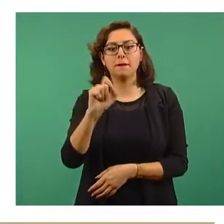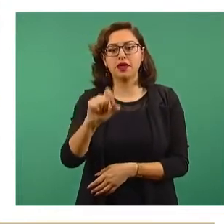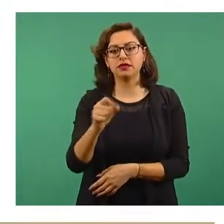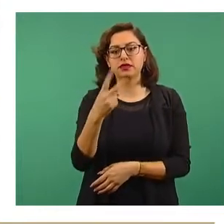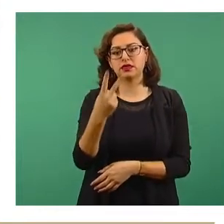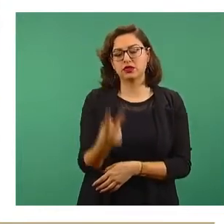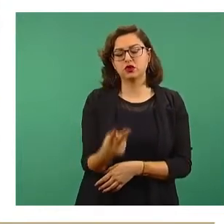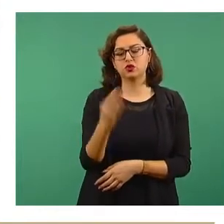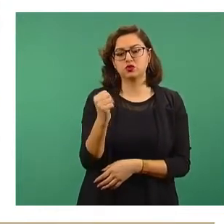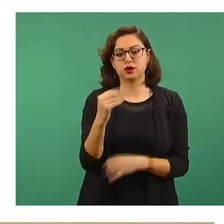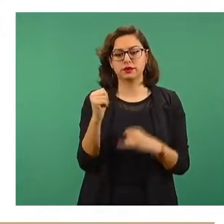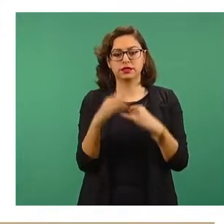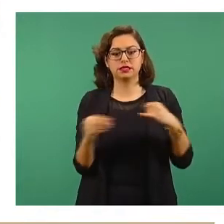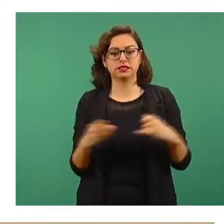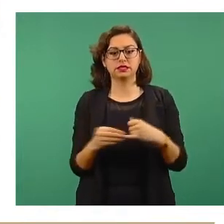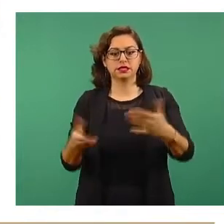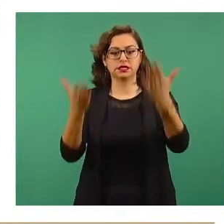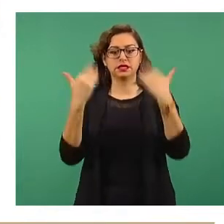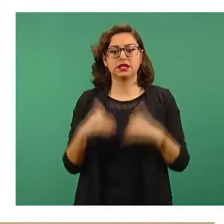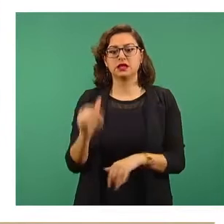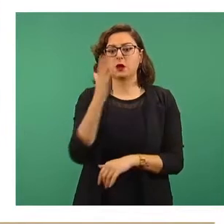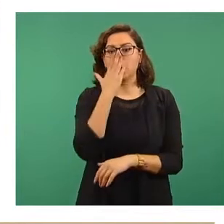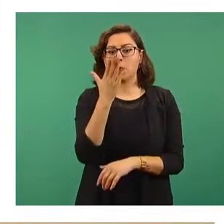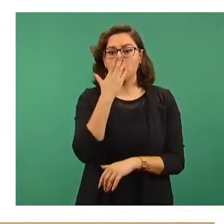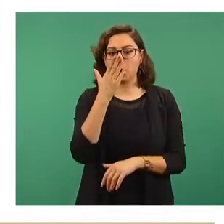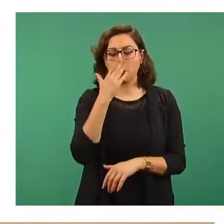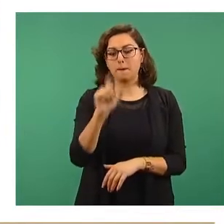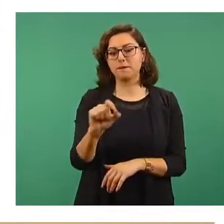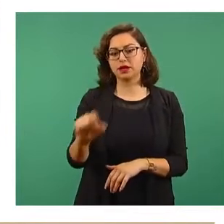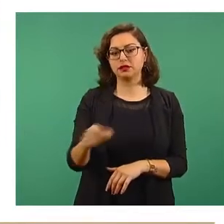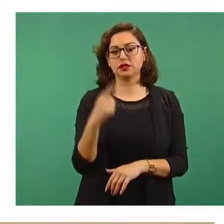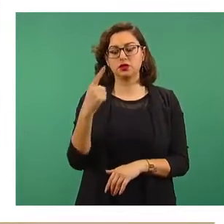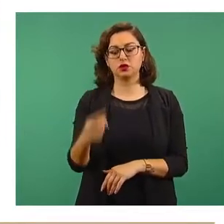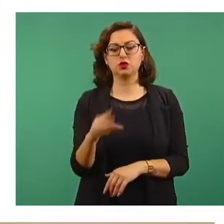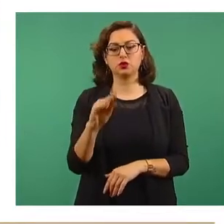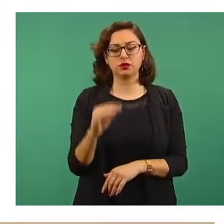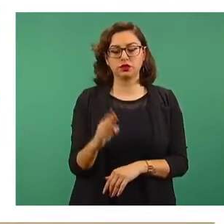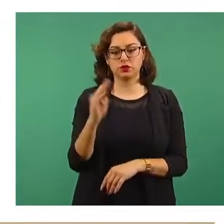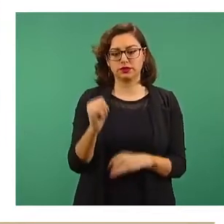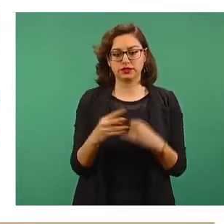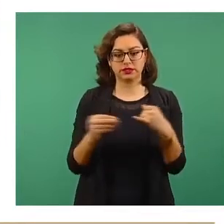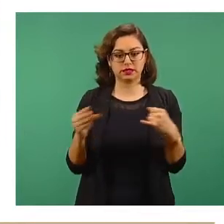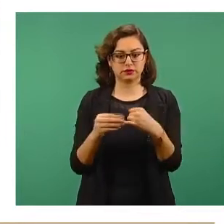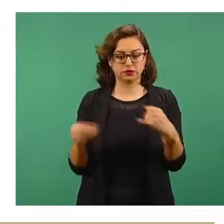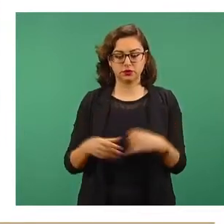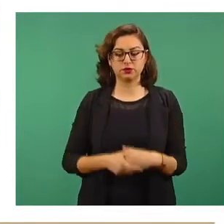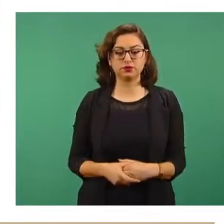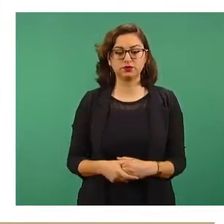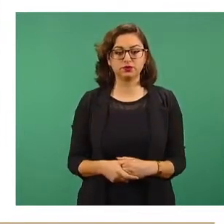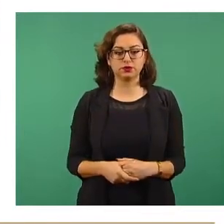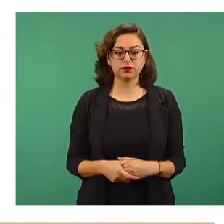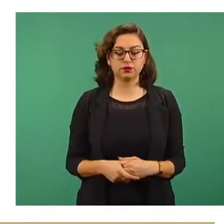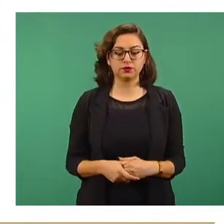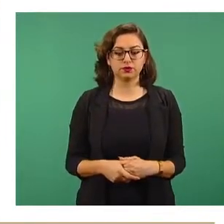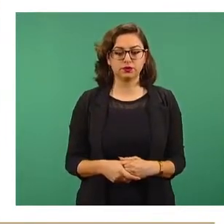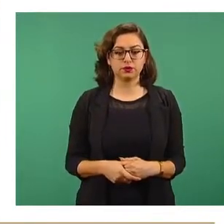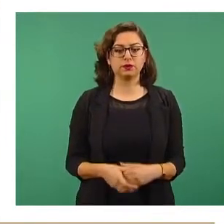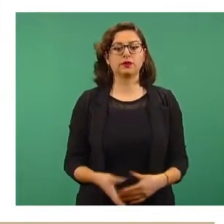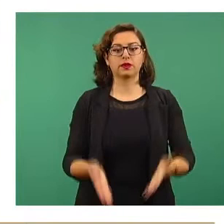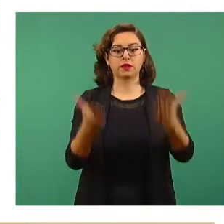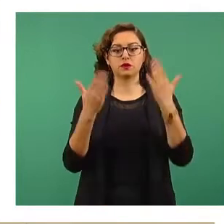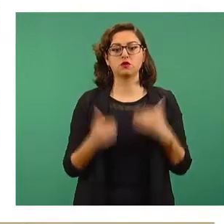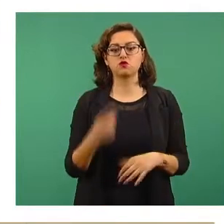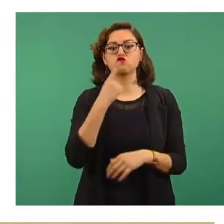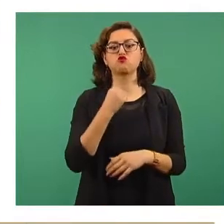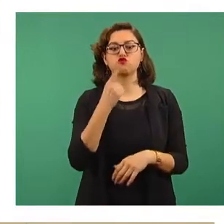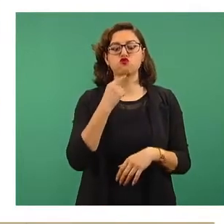pesos con 9 centavos y en Santa Ana, Sonora, de Redco, en 21 pesos con 99 centavos. En la premium, la